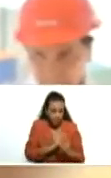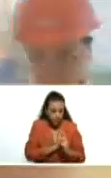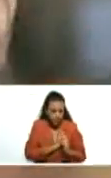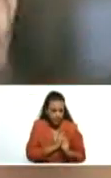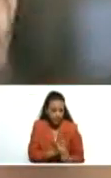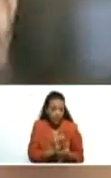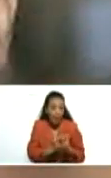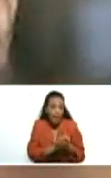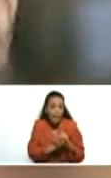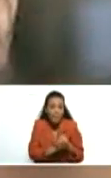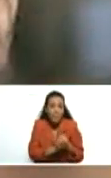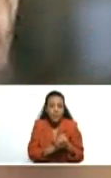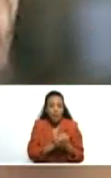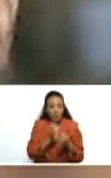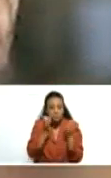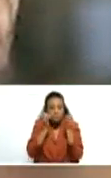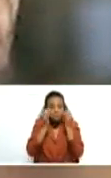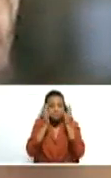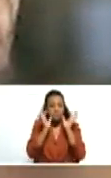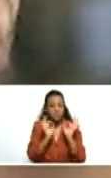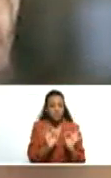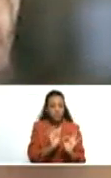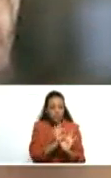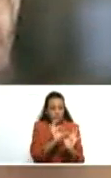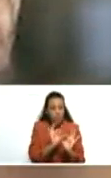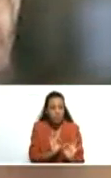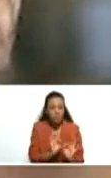nuestra amistad y nuestra admiración